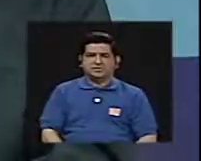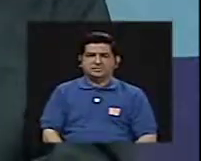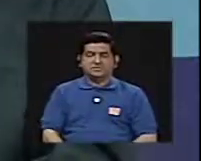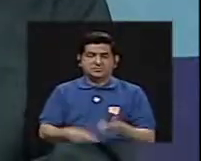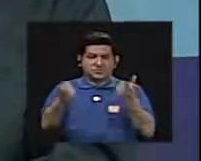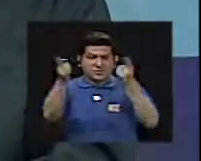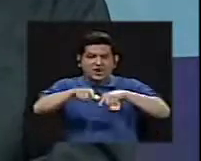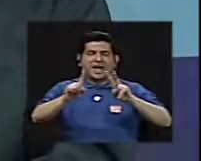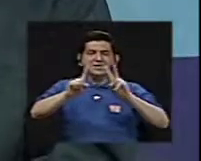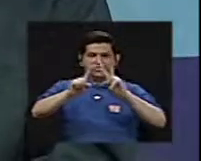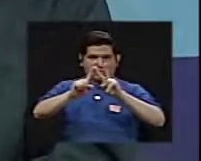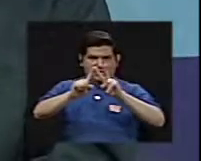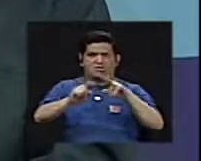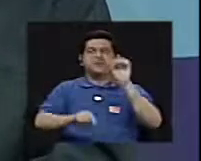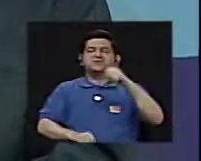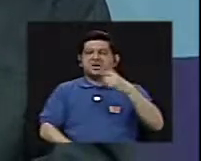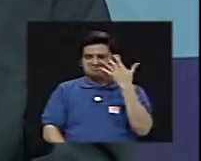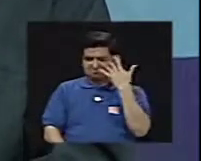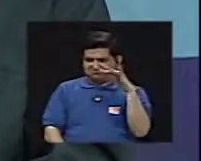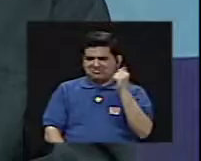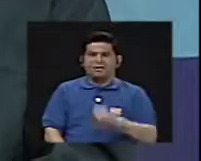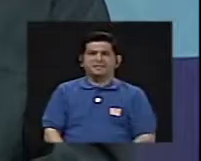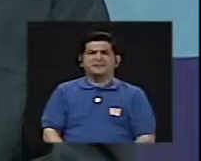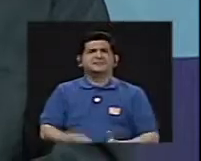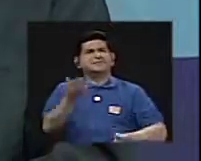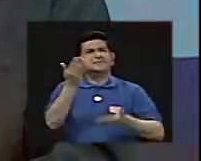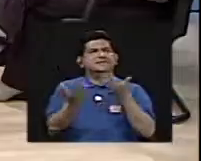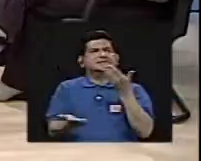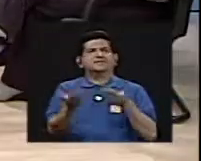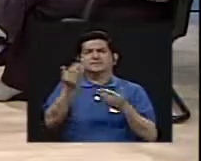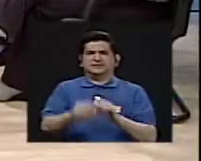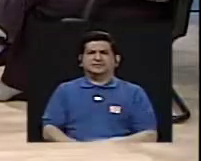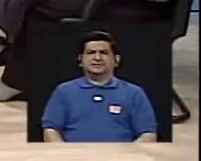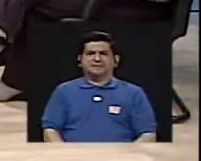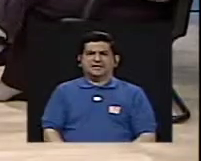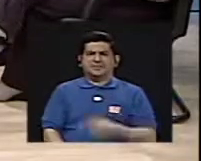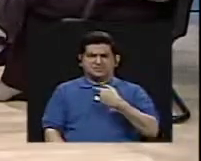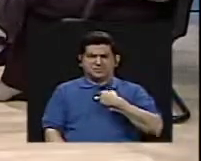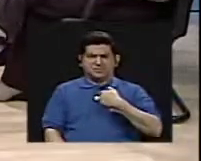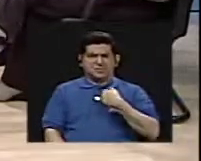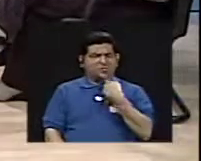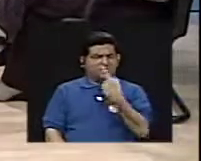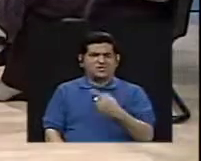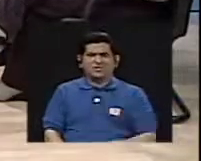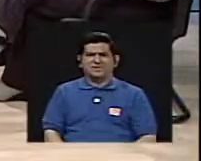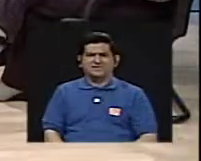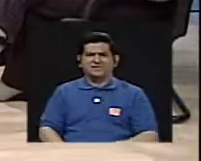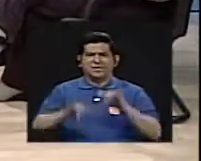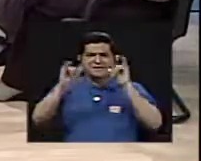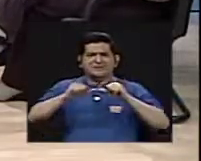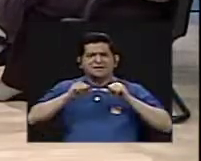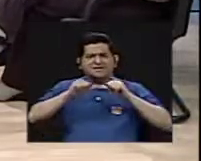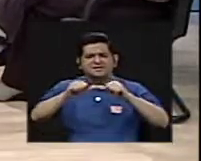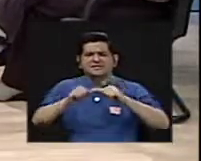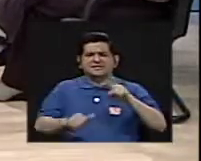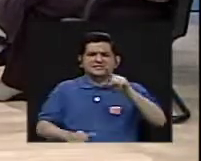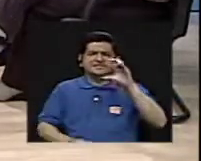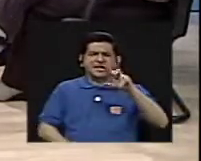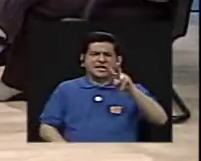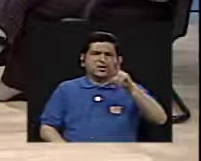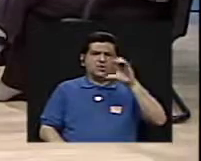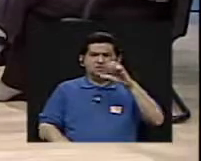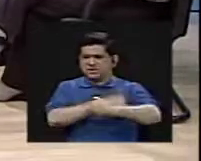el caso de Nicoya, sí pareciera, no digamos que uno no puede ponerse aquí a decir si va a perdurar durante 100 años o 200